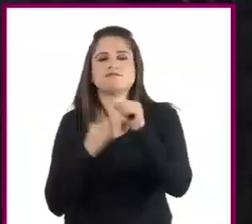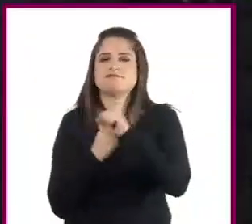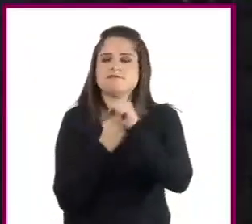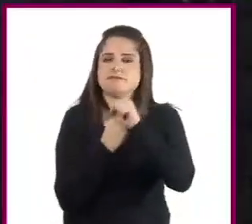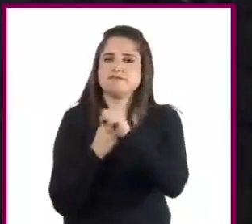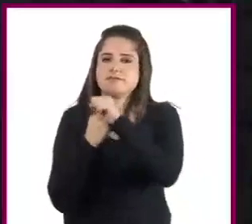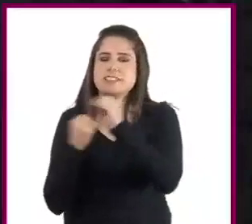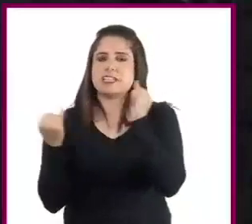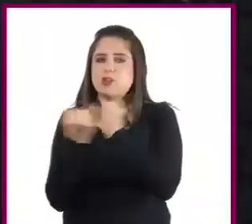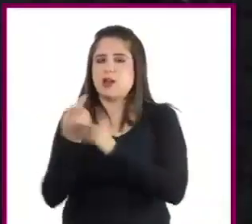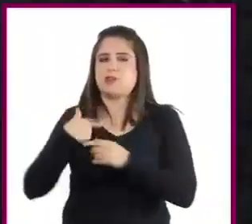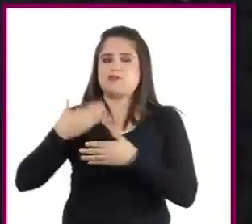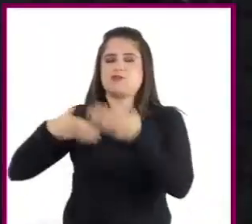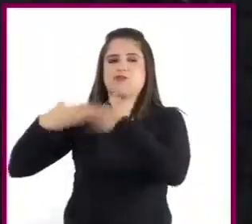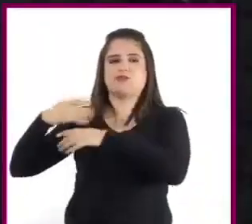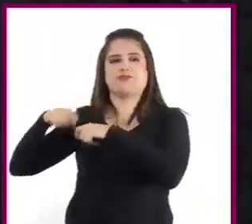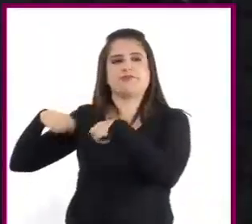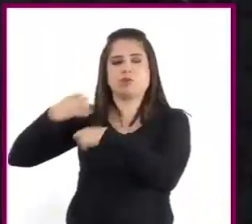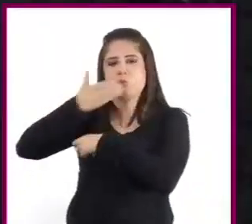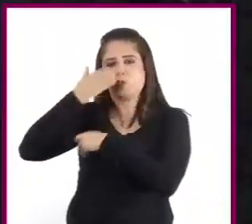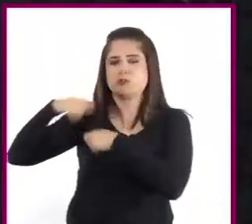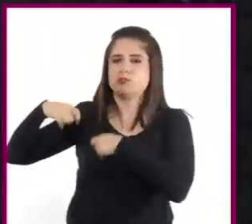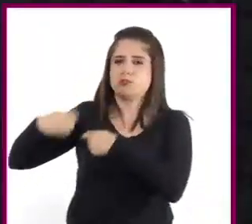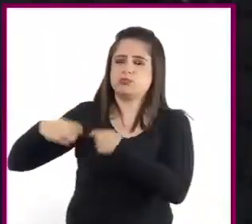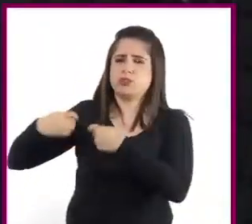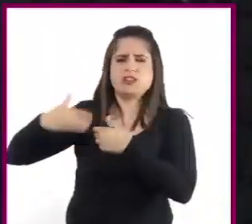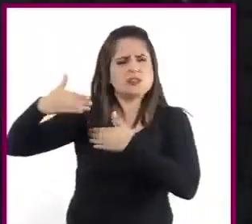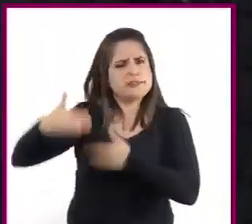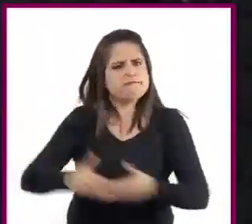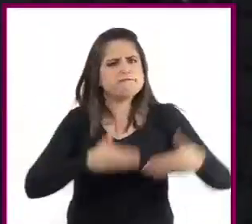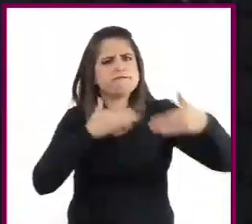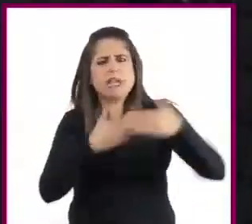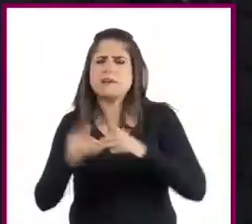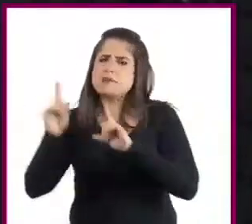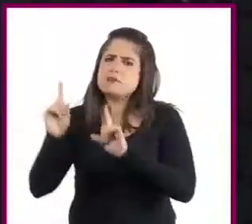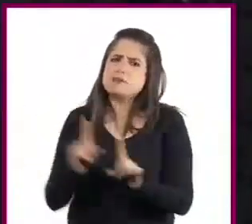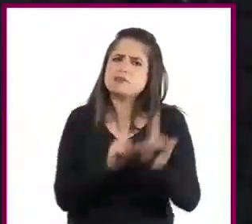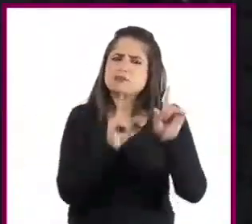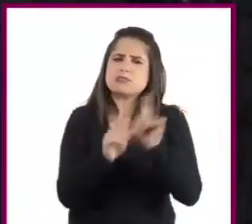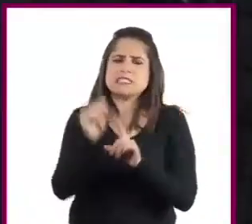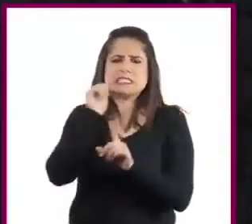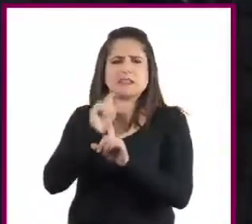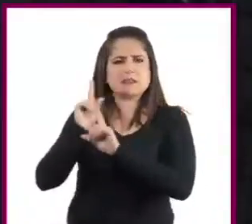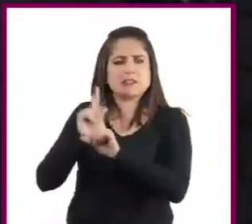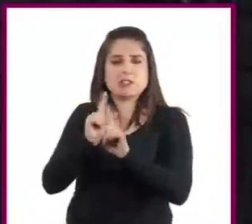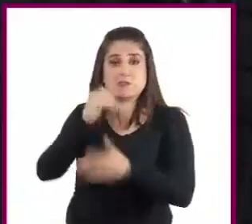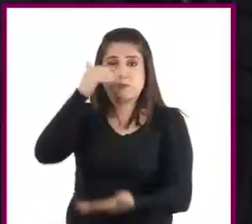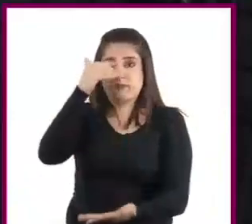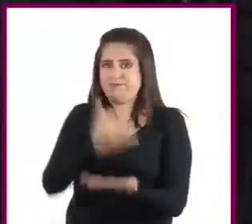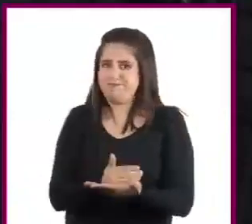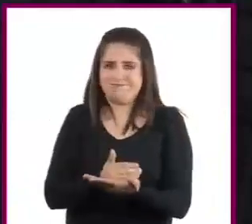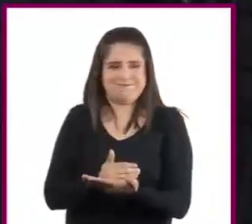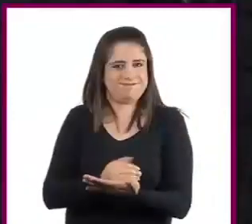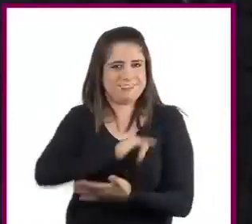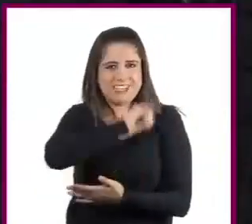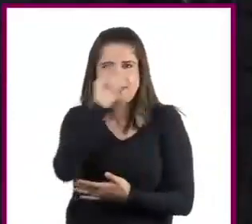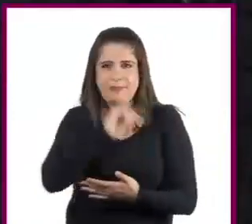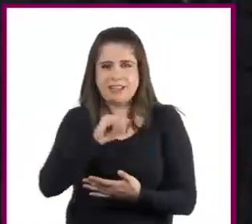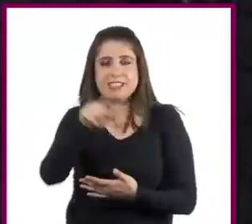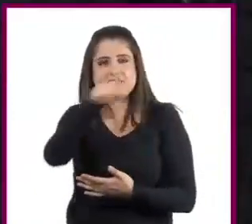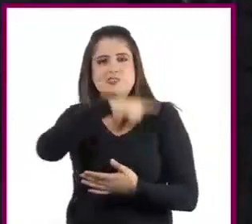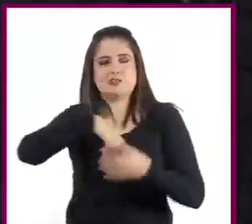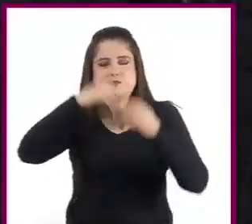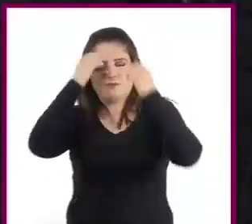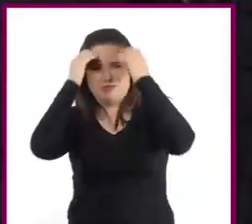también nuestras raíces. Caminamos de forma constante. Nunca nos detenemos.